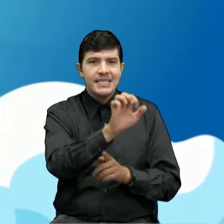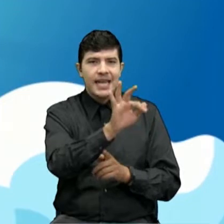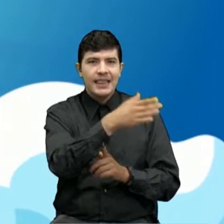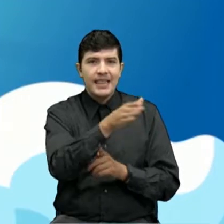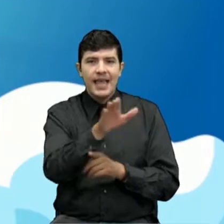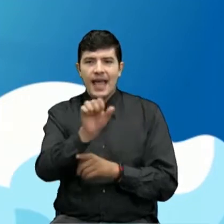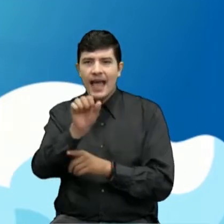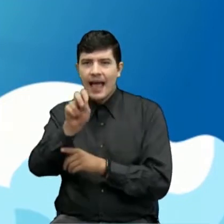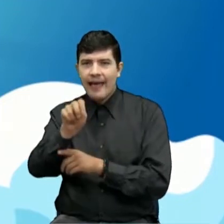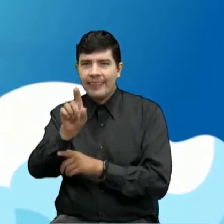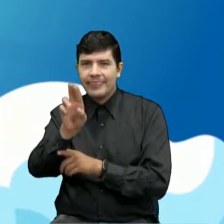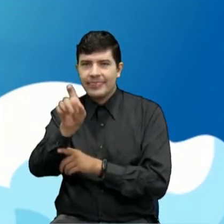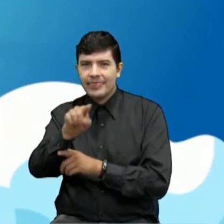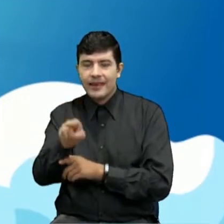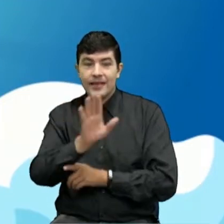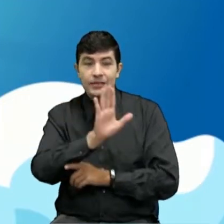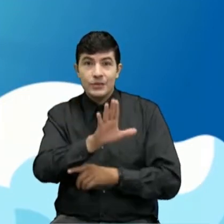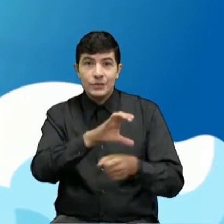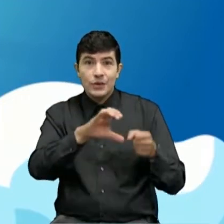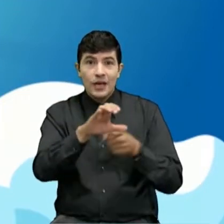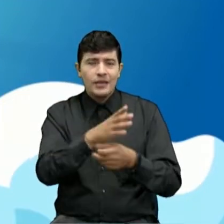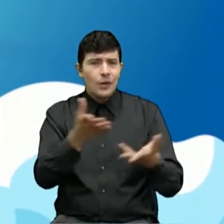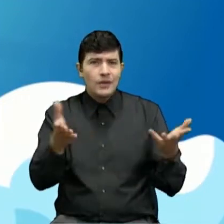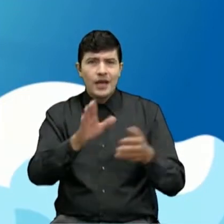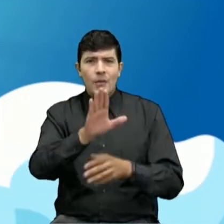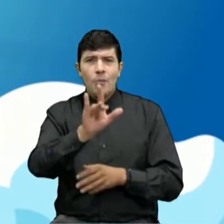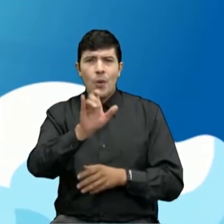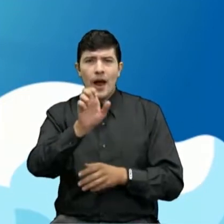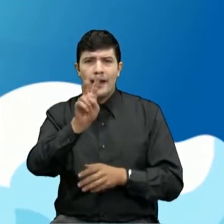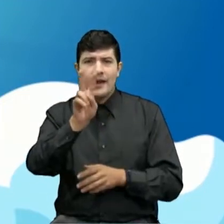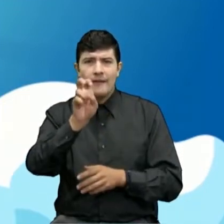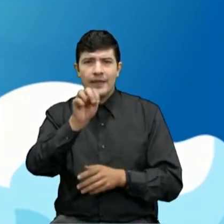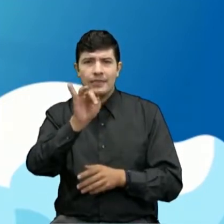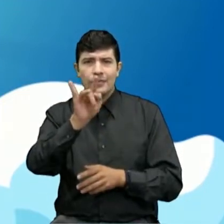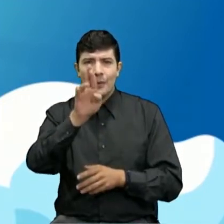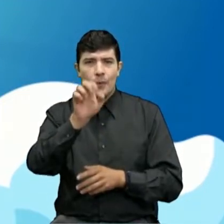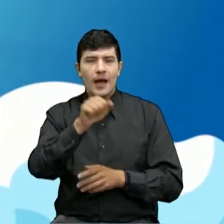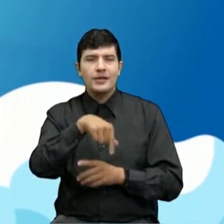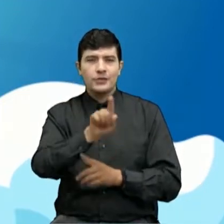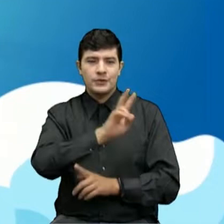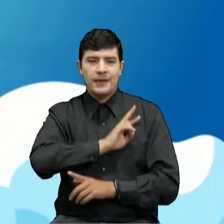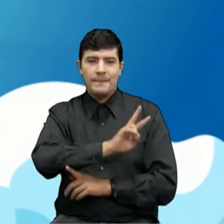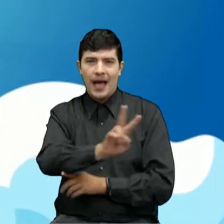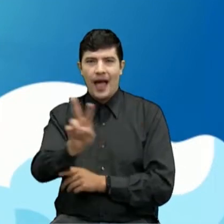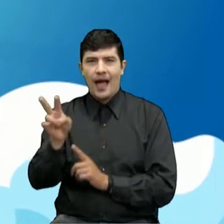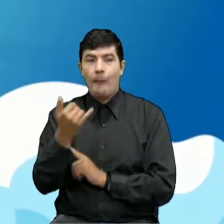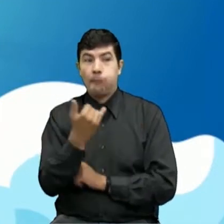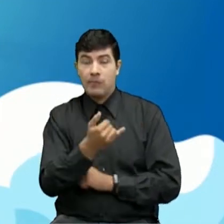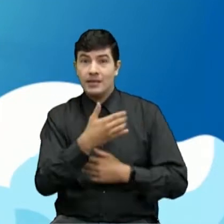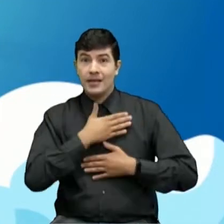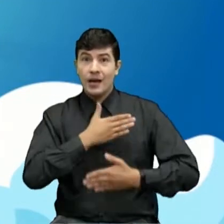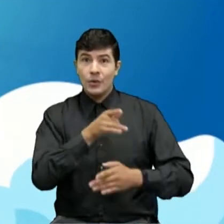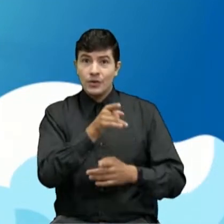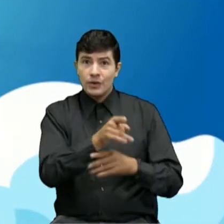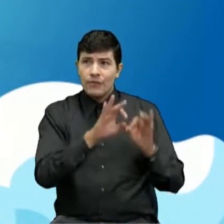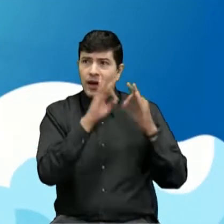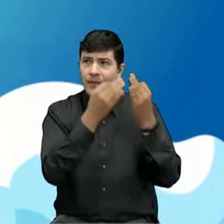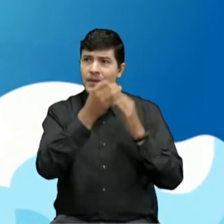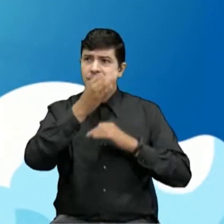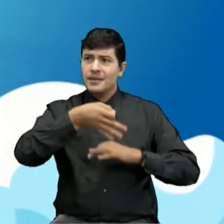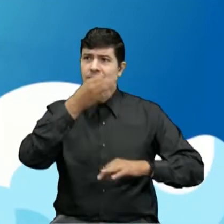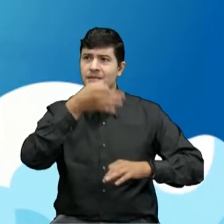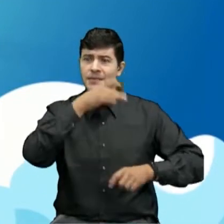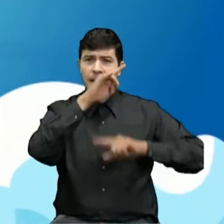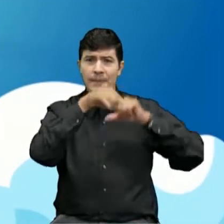Andrés, desde Buenaventura, Valle del Cauca, juiciosos. Oiga, un saludo muy especial para esta familia que siempre, siempre nos envía